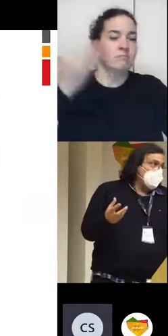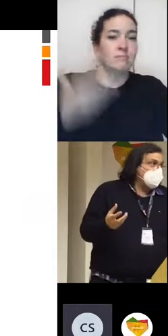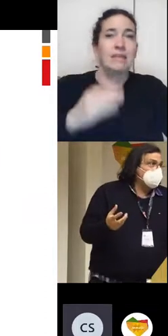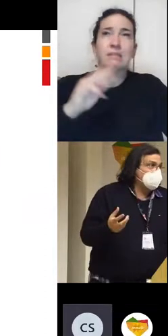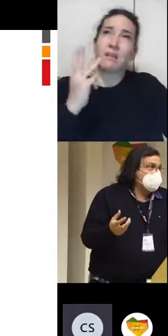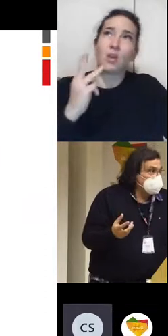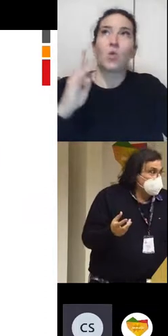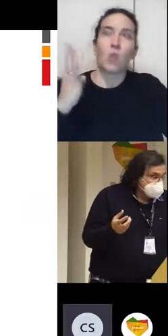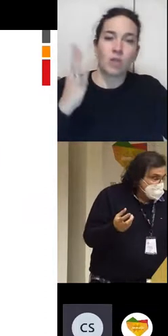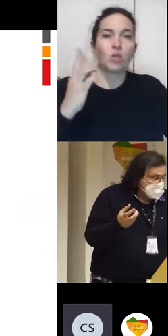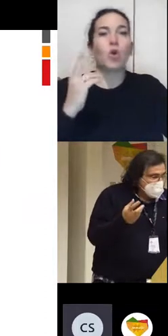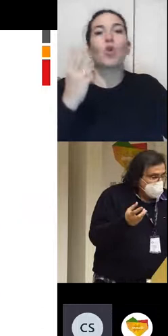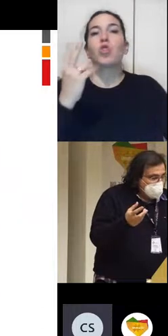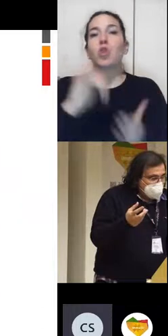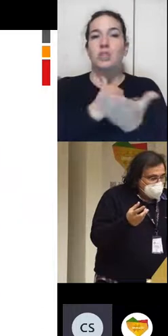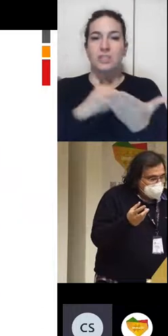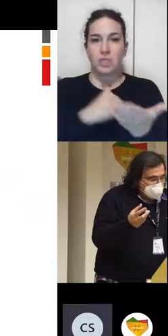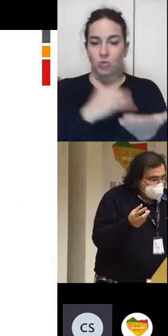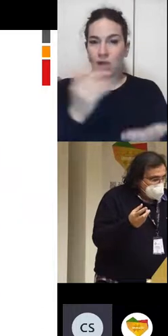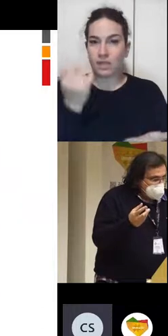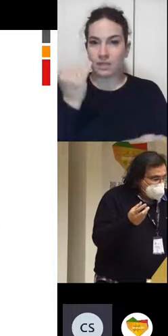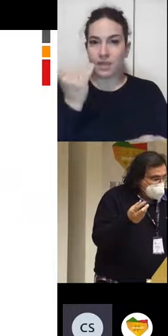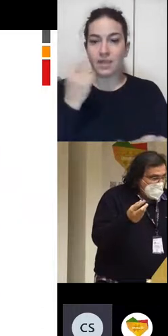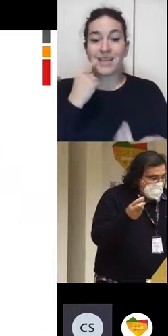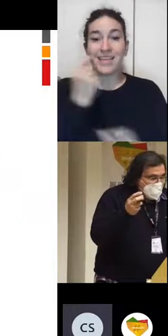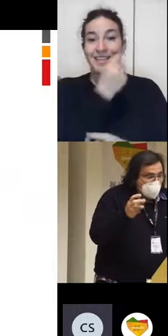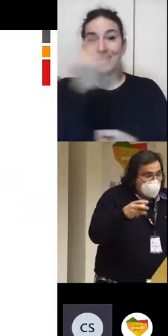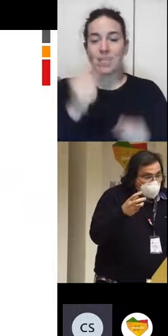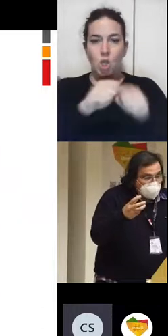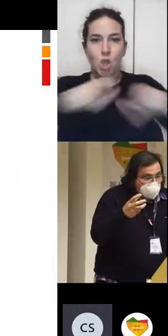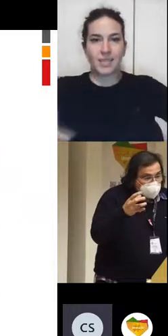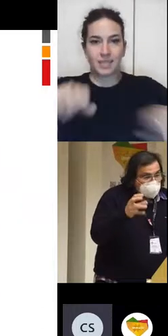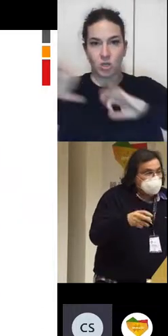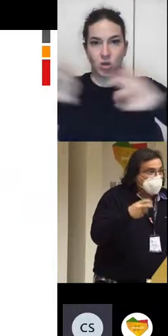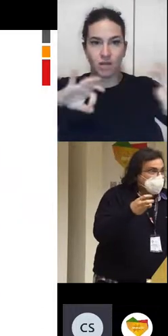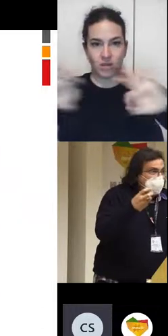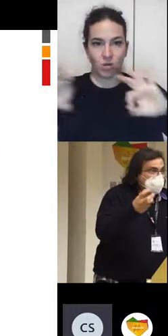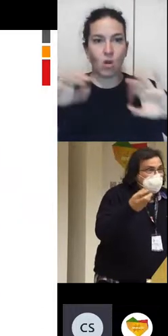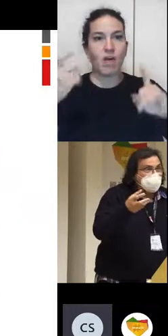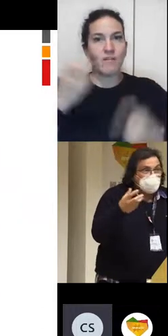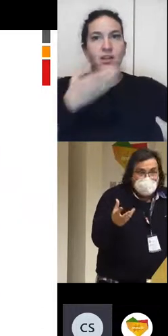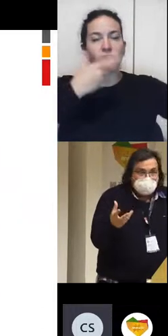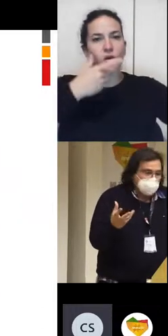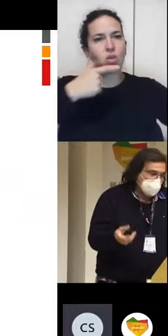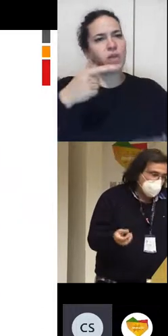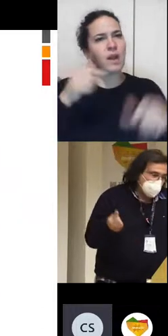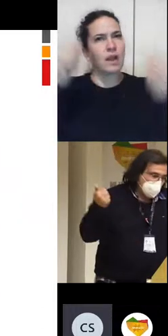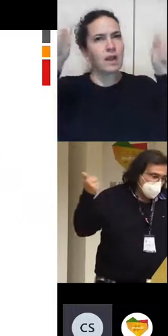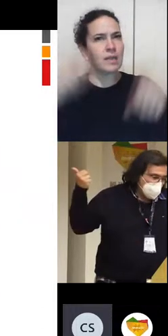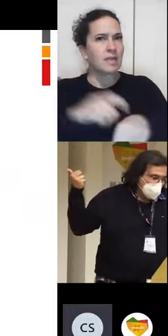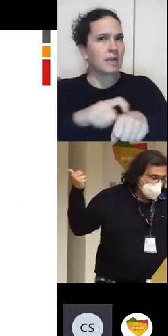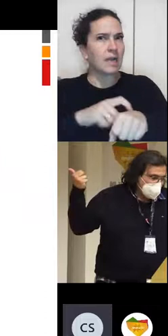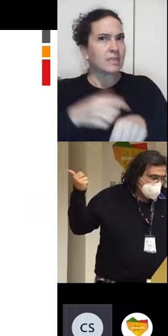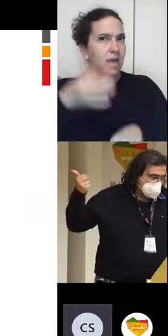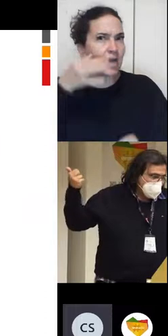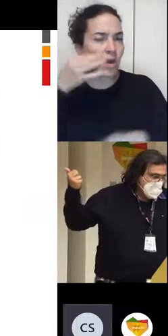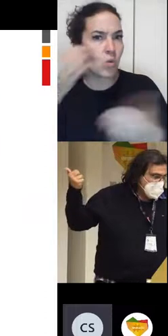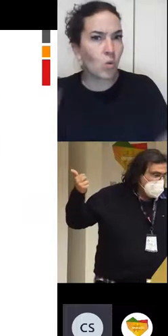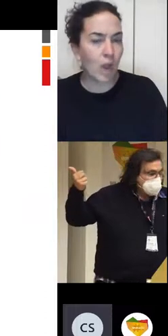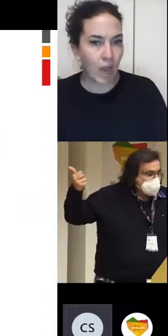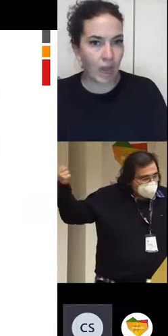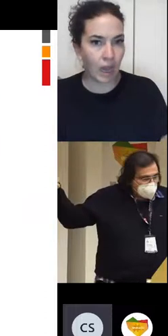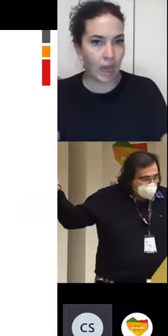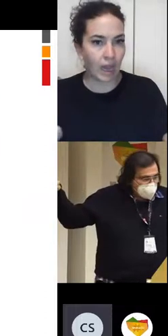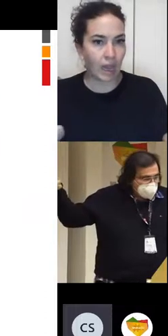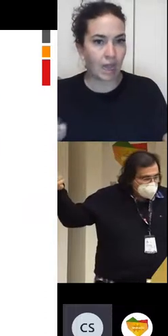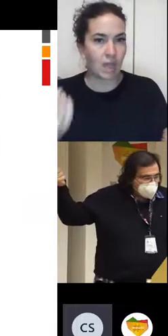cuarto, dos asignaturas de diseño escenográfico, que conozcan cuáles son las características reales de la producción, en este caso de